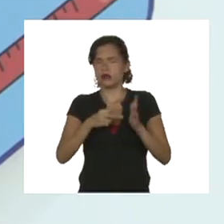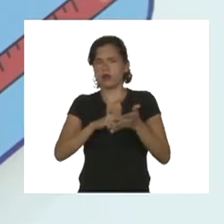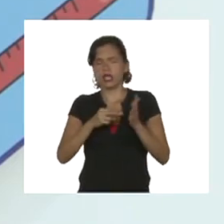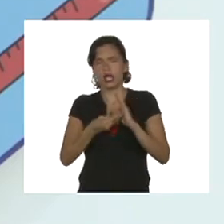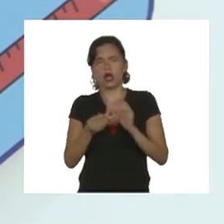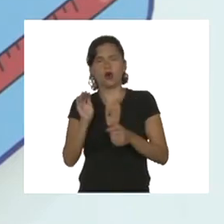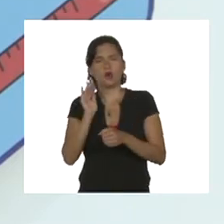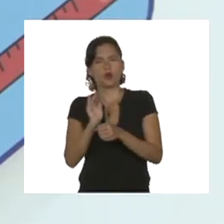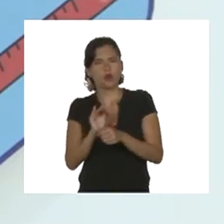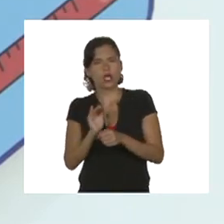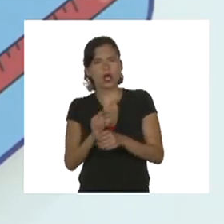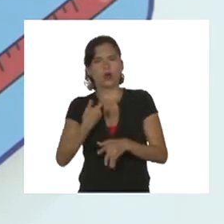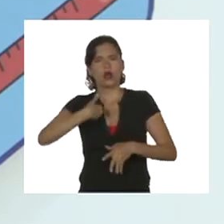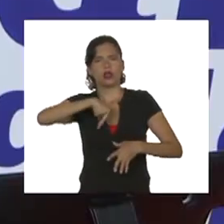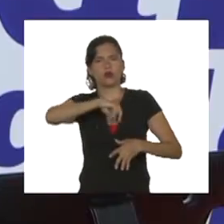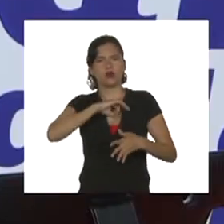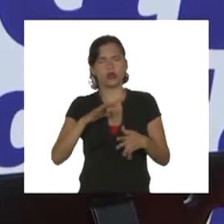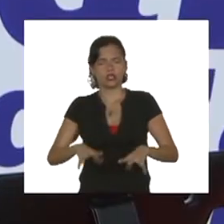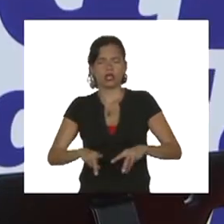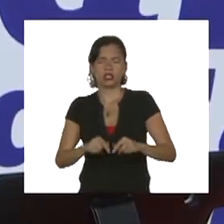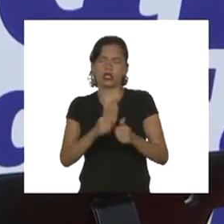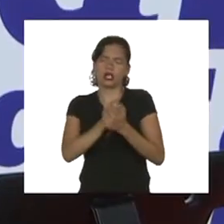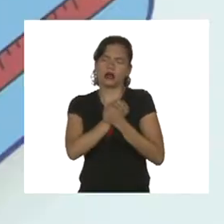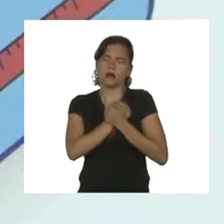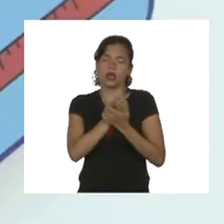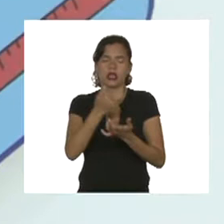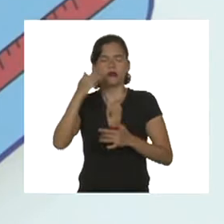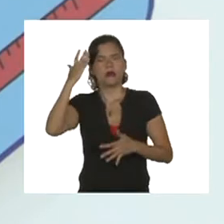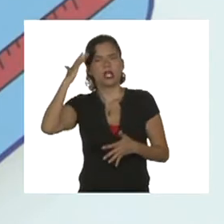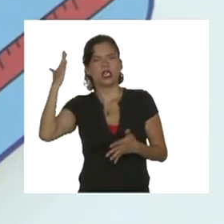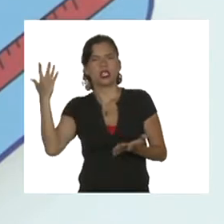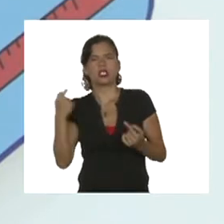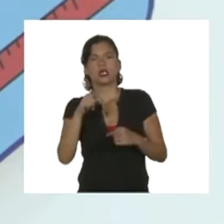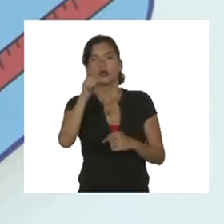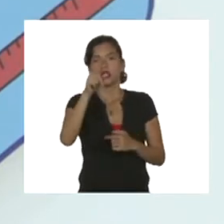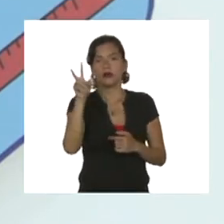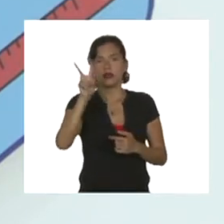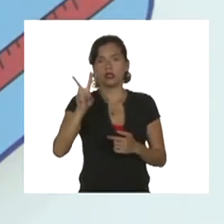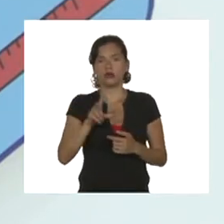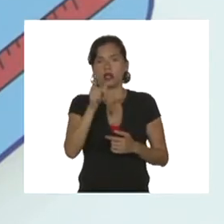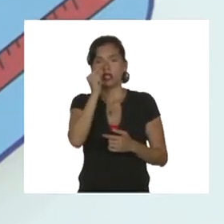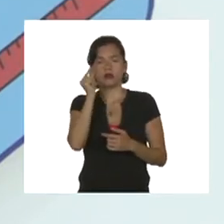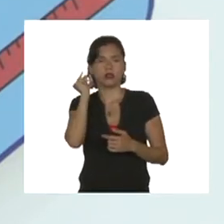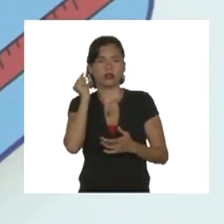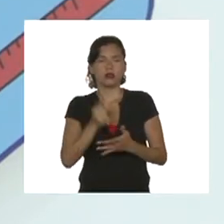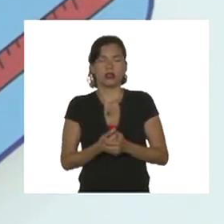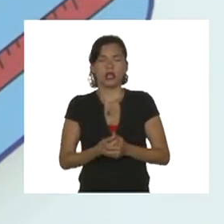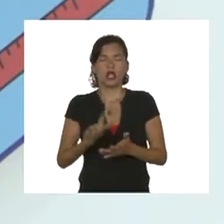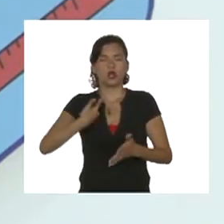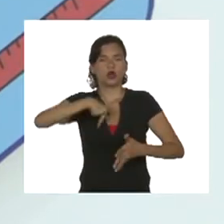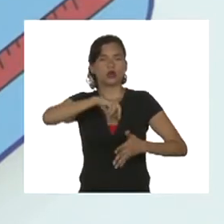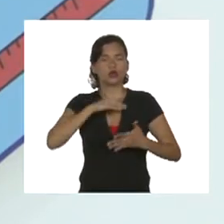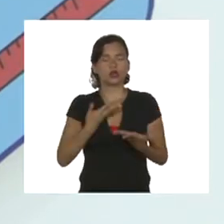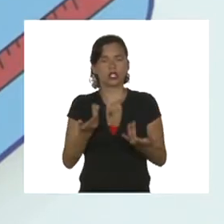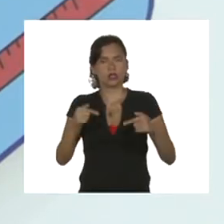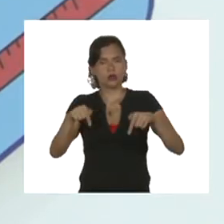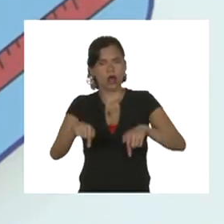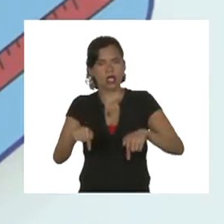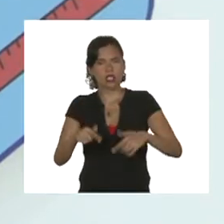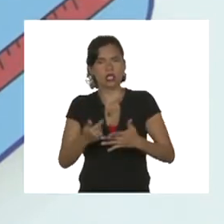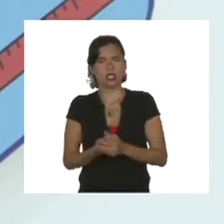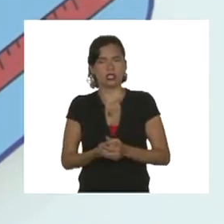buen cuidado a nuestra tierra amada. Imagínate, Natalie, y ustedes venezolanos y venezolanas, nosotros que pertenecemos o